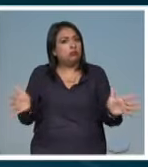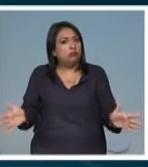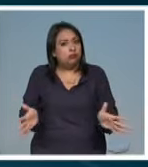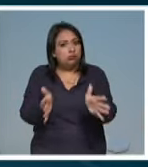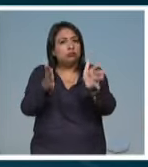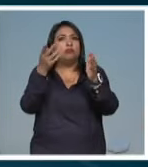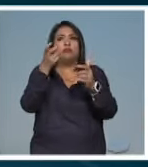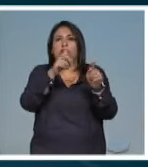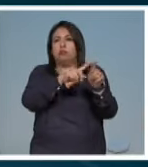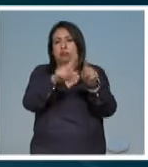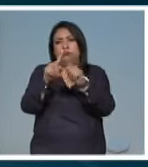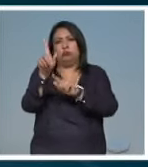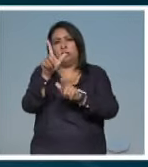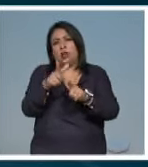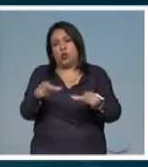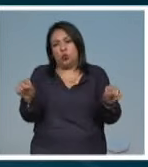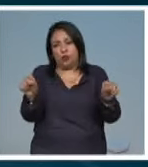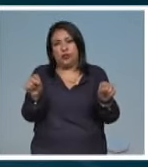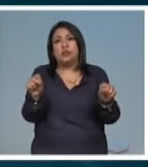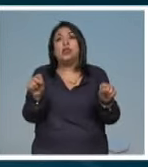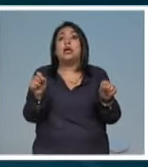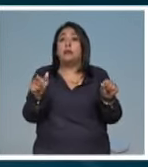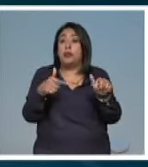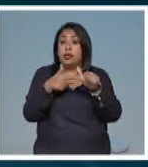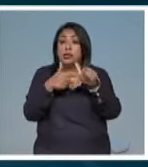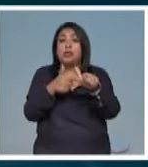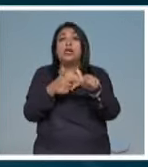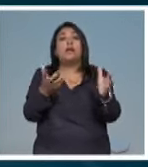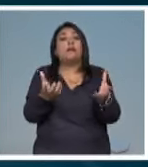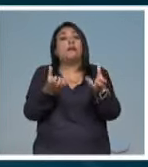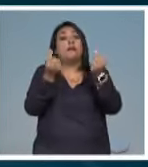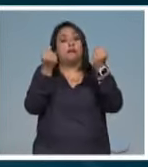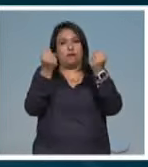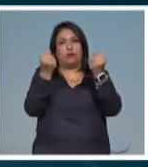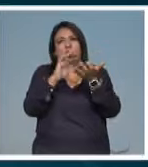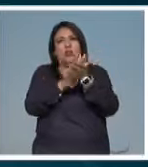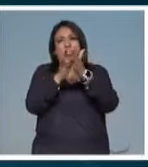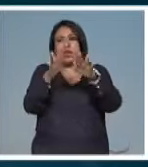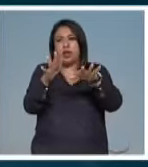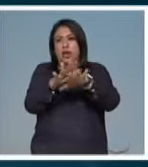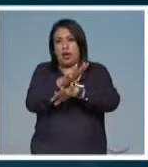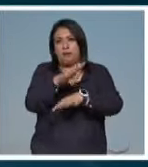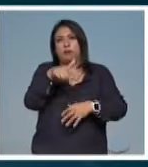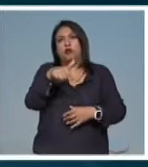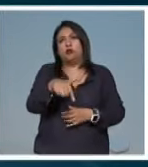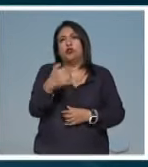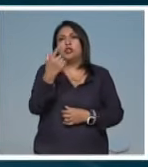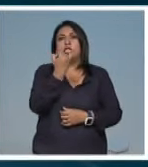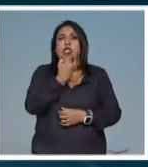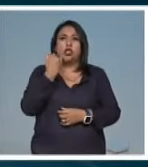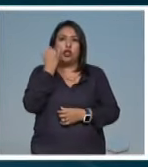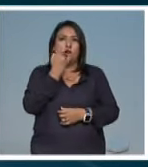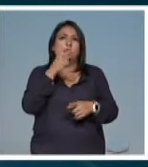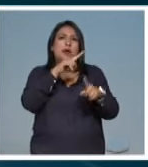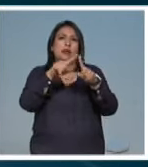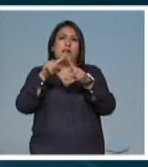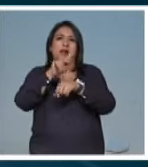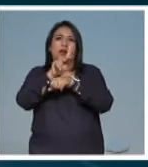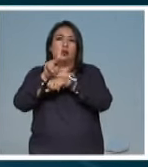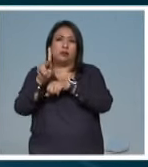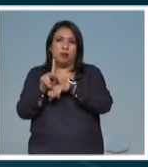promoviendo esta diversidad lingüística, que se sigan recogiendo las transformaciones que tiene nuestro idioma en los distintos